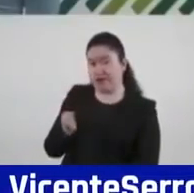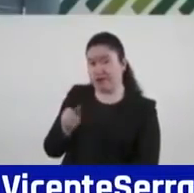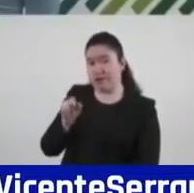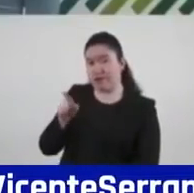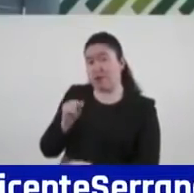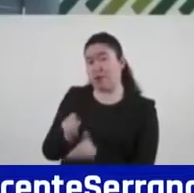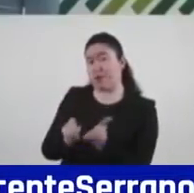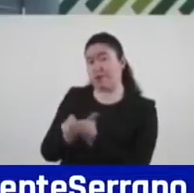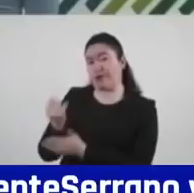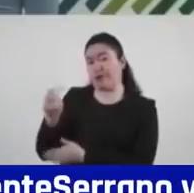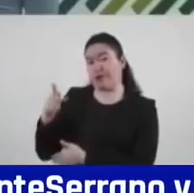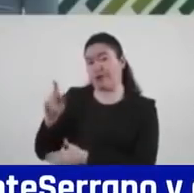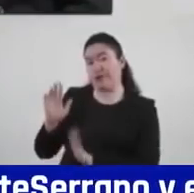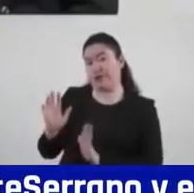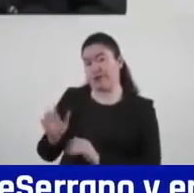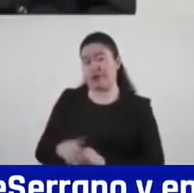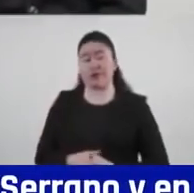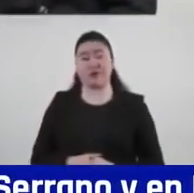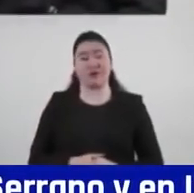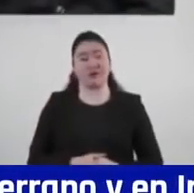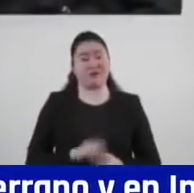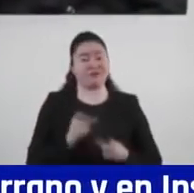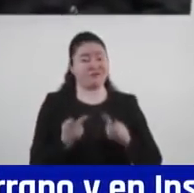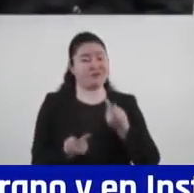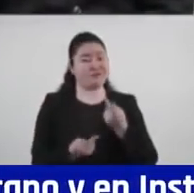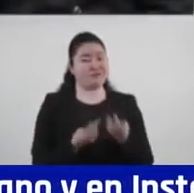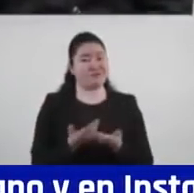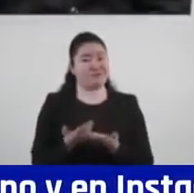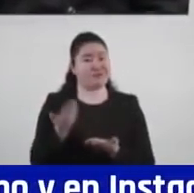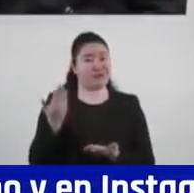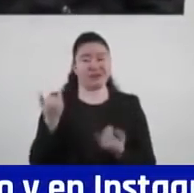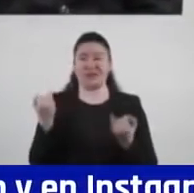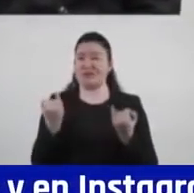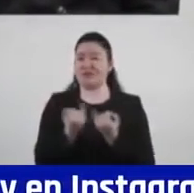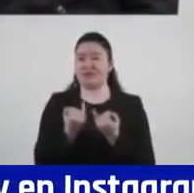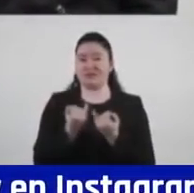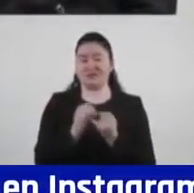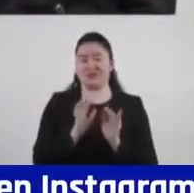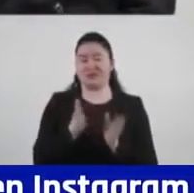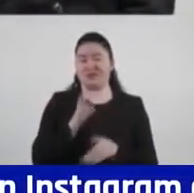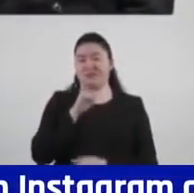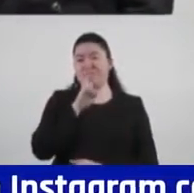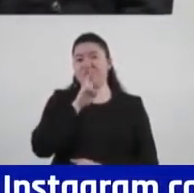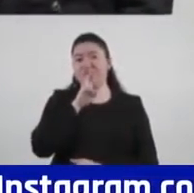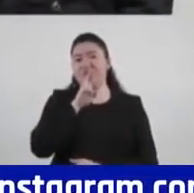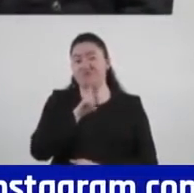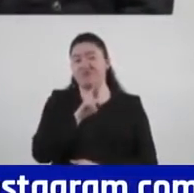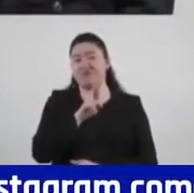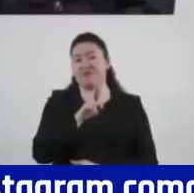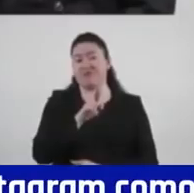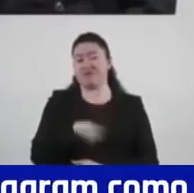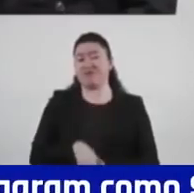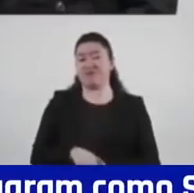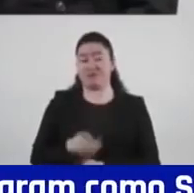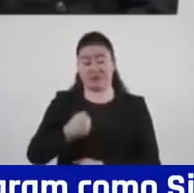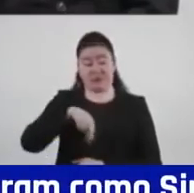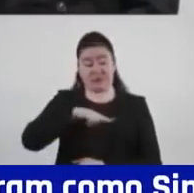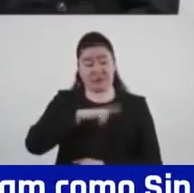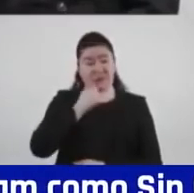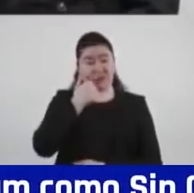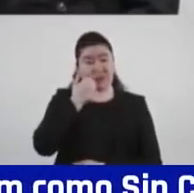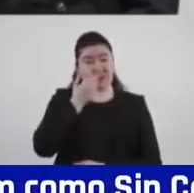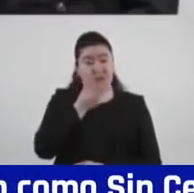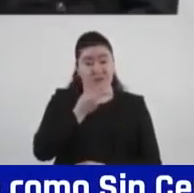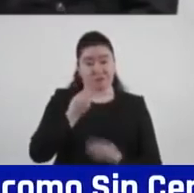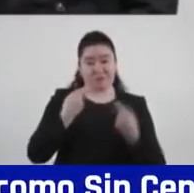una decisión unilateral? Esa pregunta la contestamos en su momento, Adrián. Y lo que nos interesa es la seguridad de los